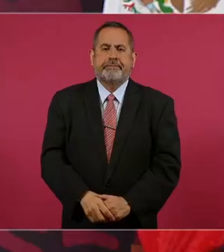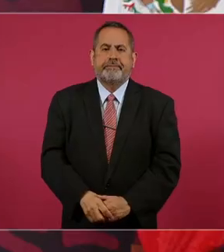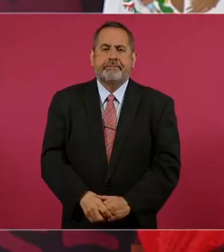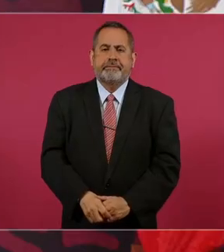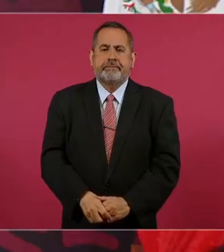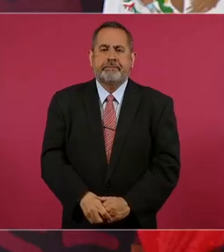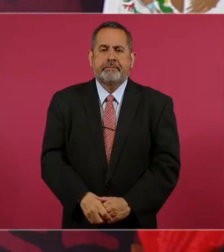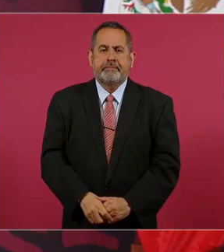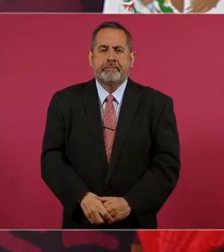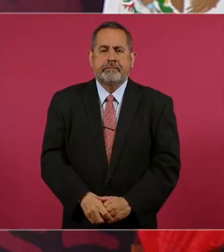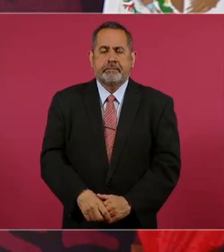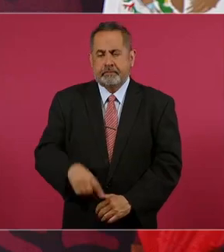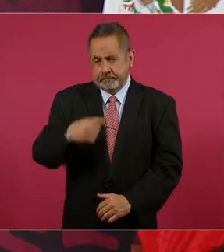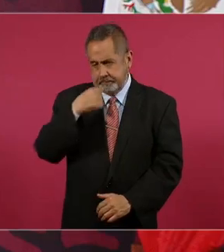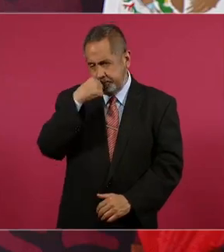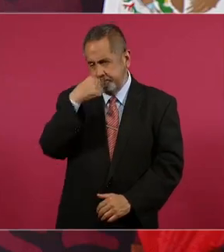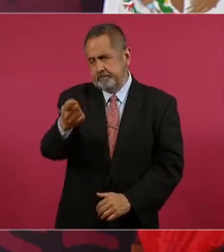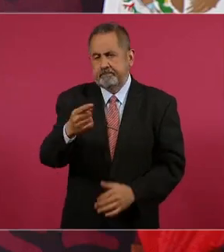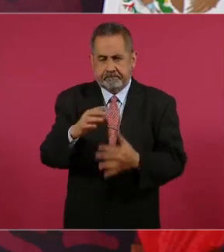les voy a decir algo